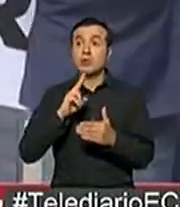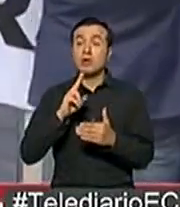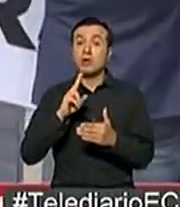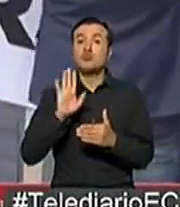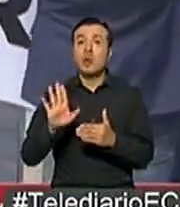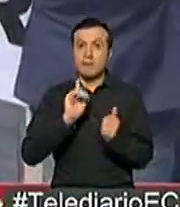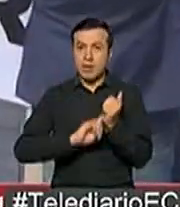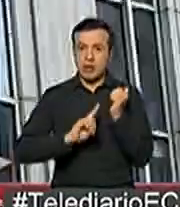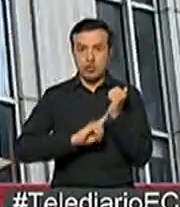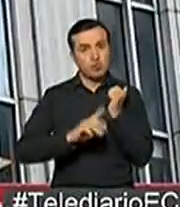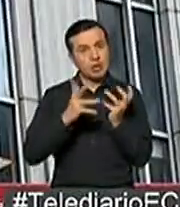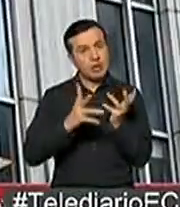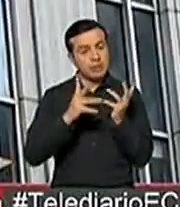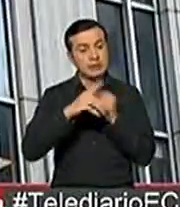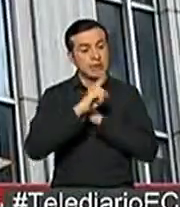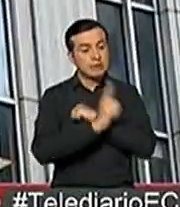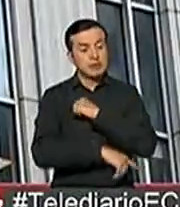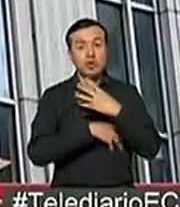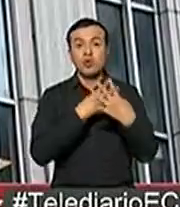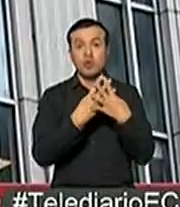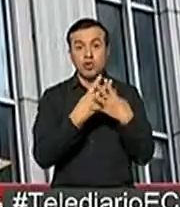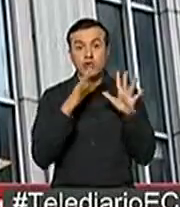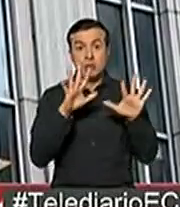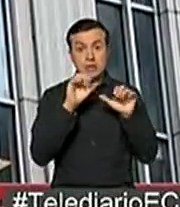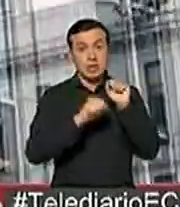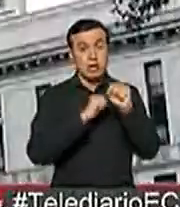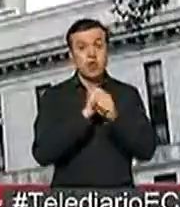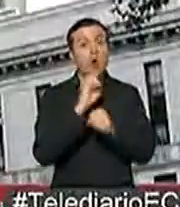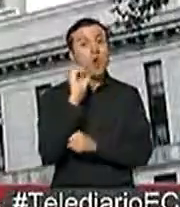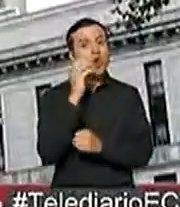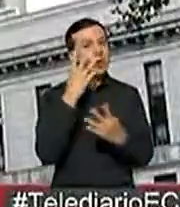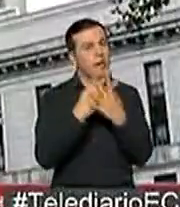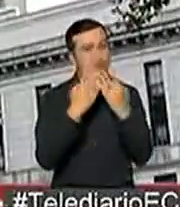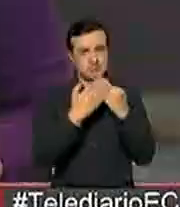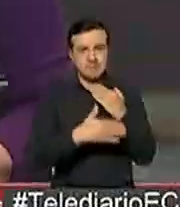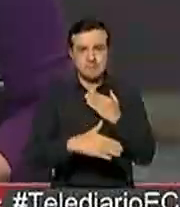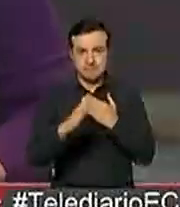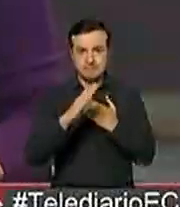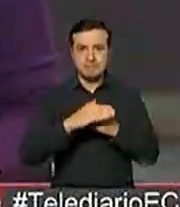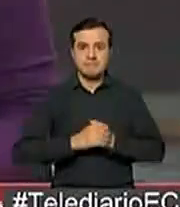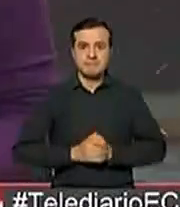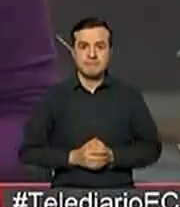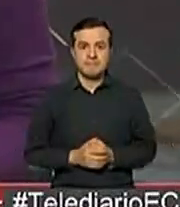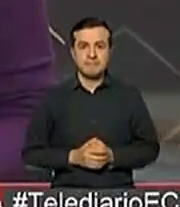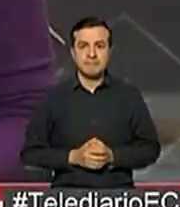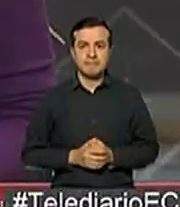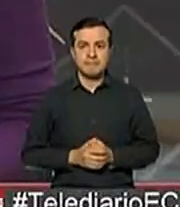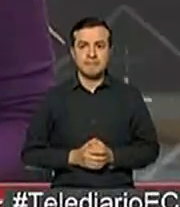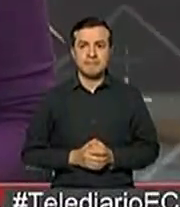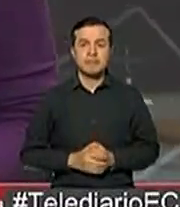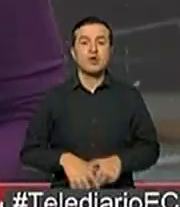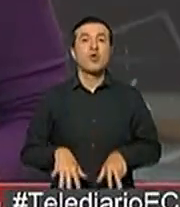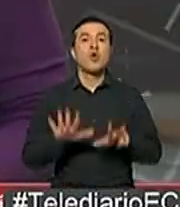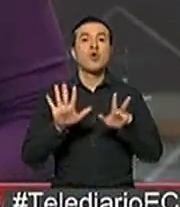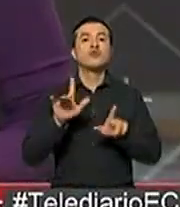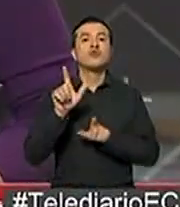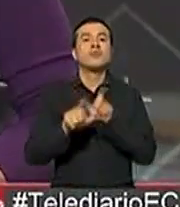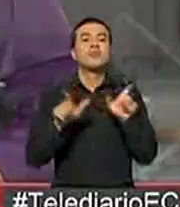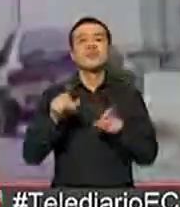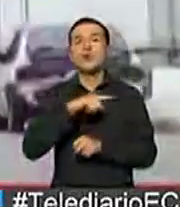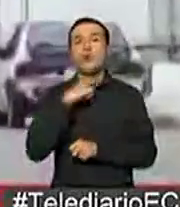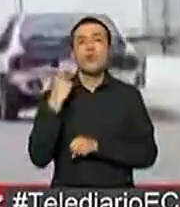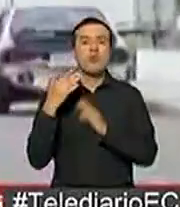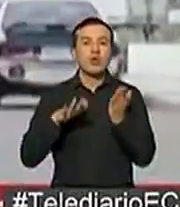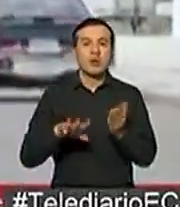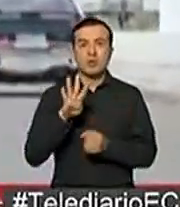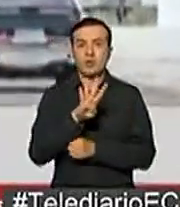de 10 años de cárcel a cadena perpetua para curvina medios públicos al menos ocho personas fallecieron